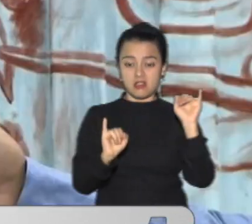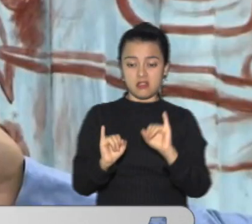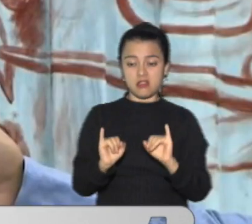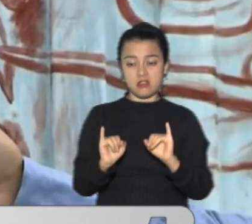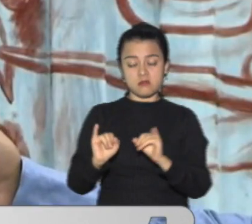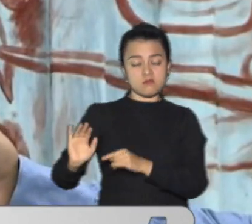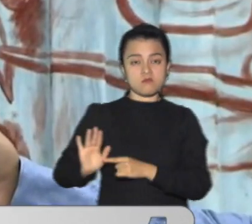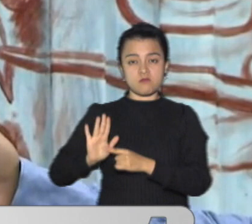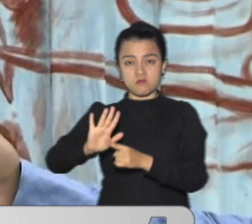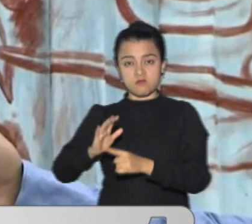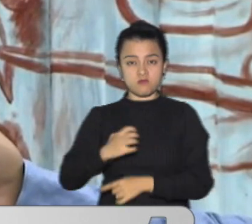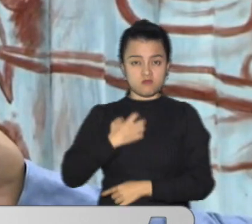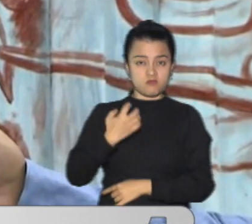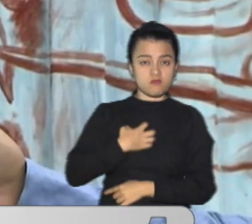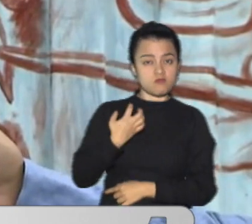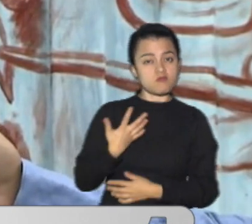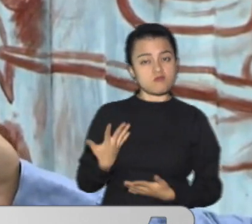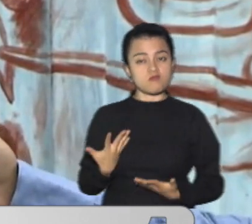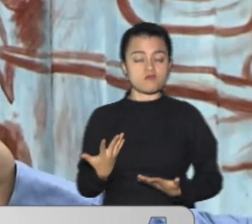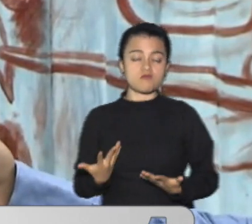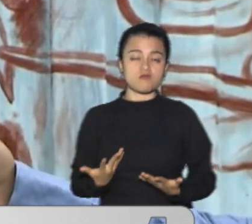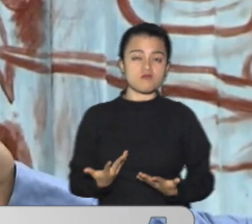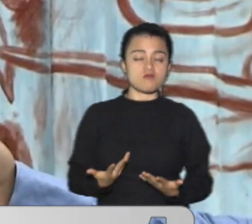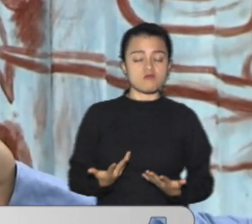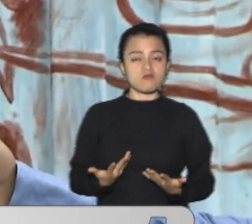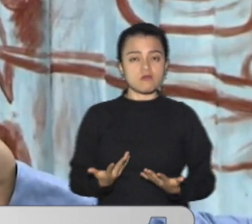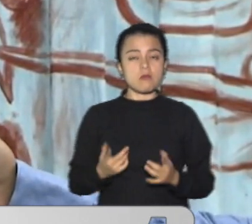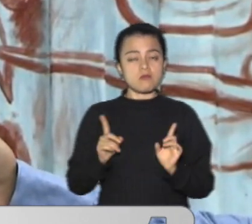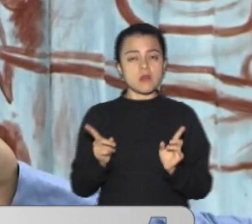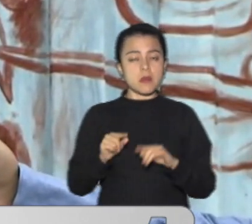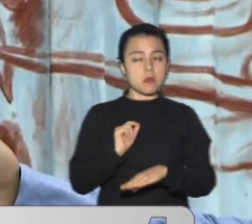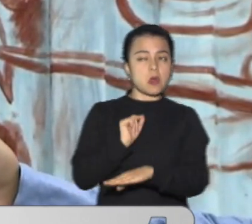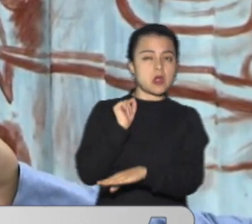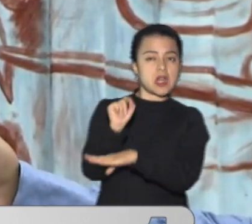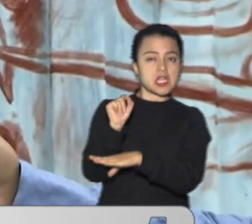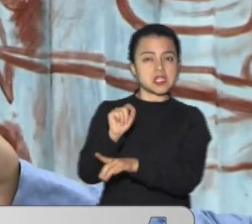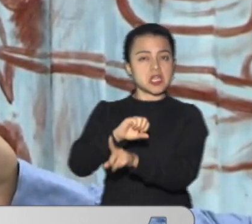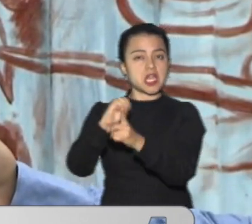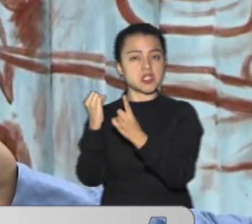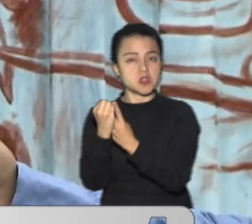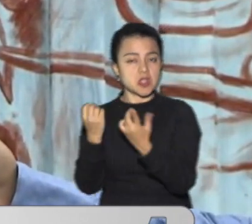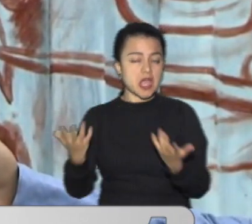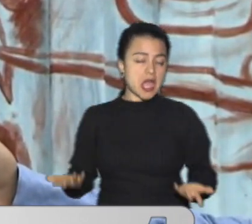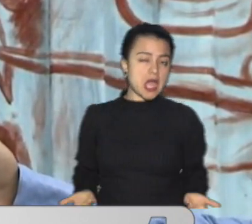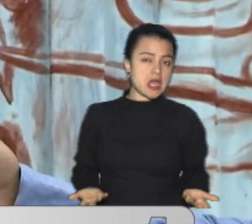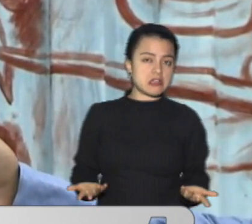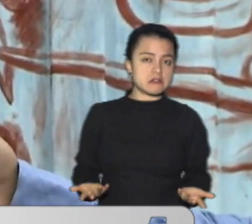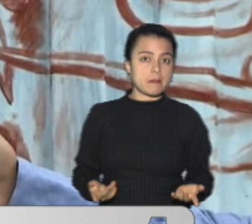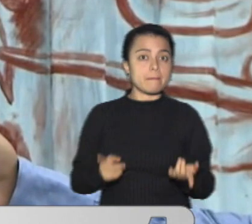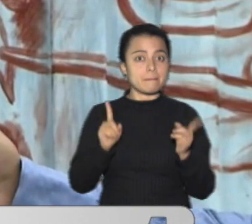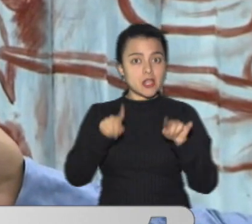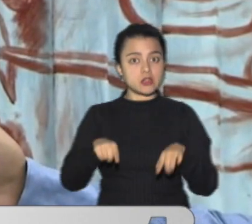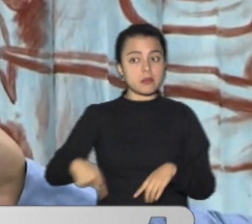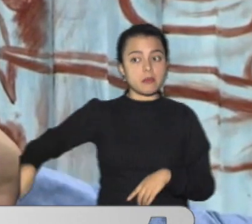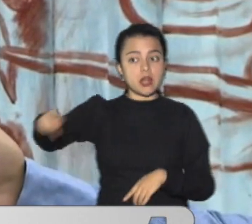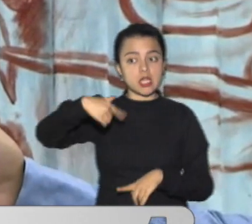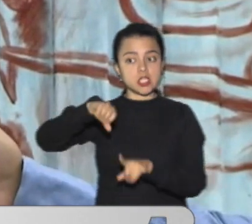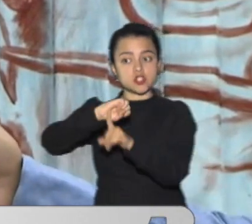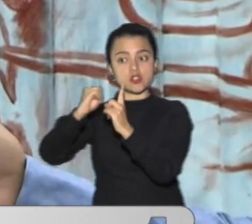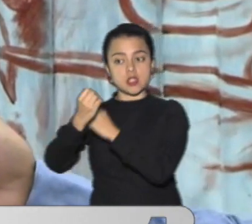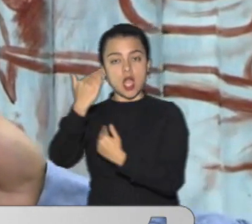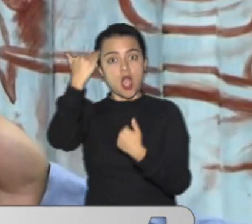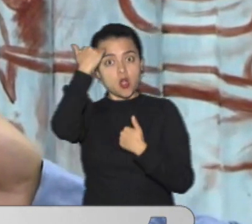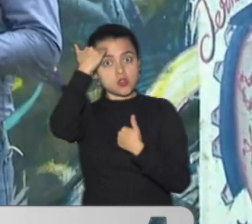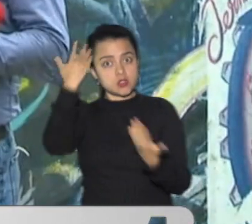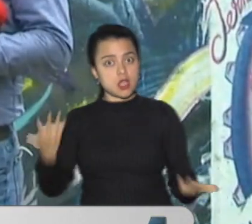que generan controversia también un poco, pero que generan cosas buenas para la sociedad, porque es muy bueno como que no